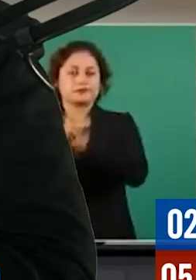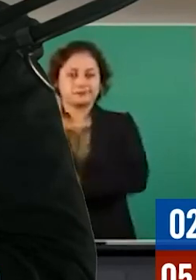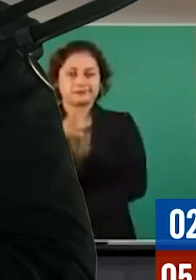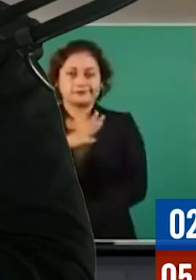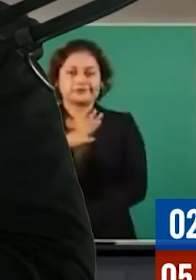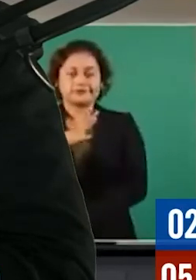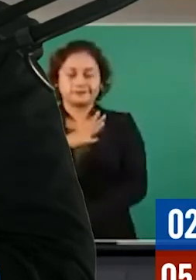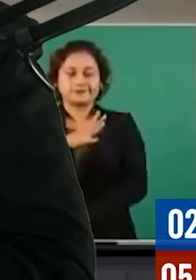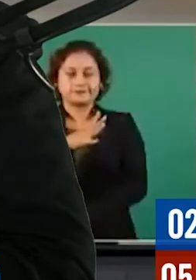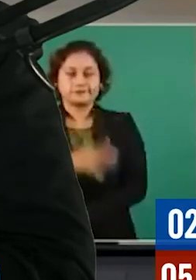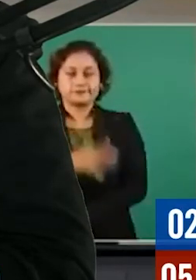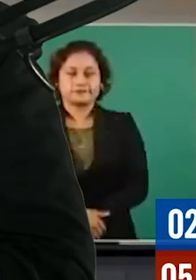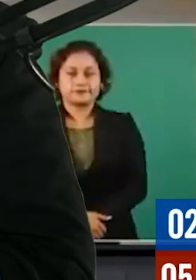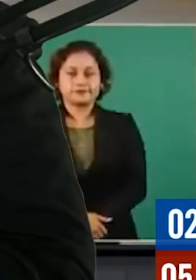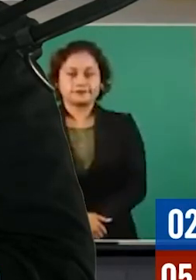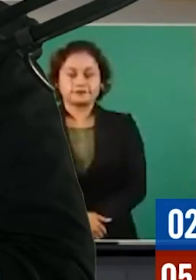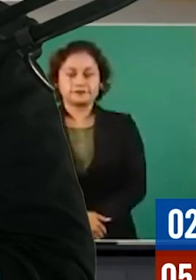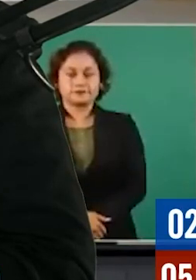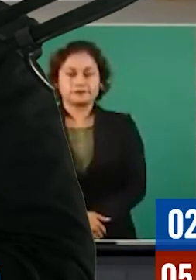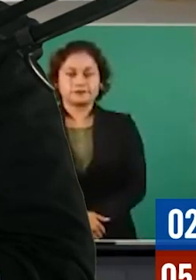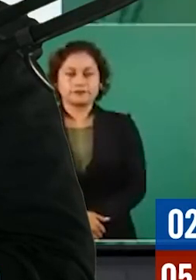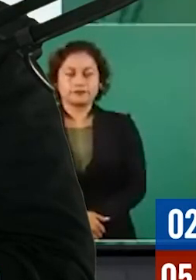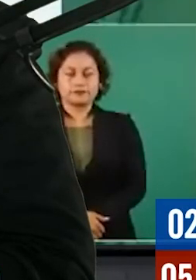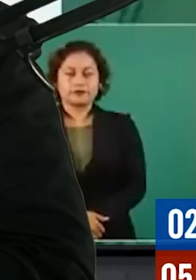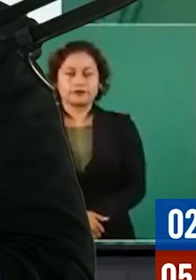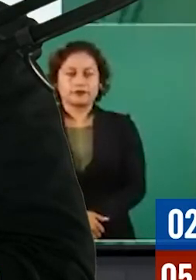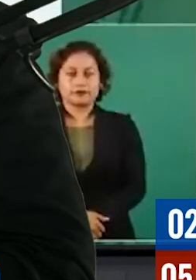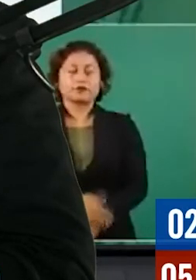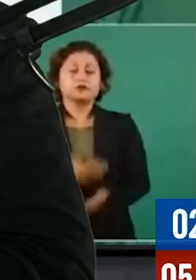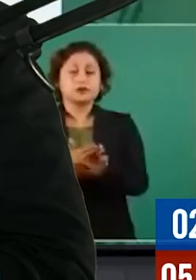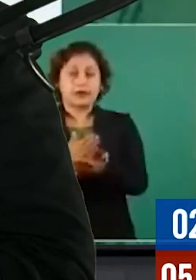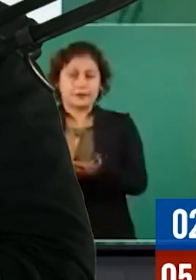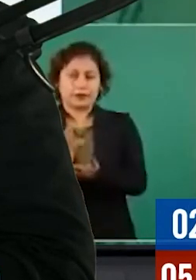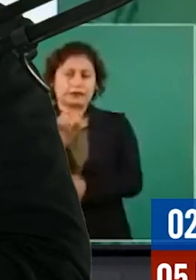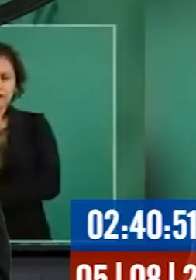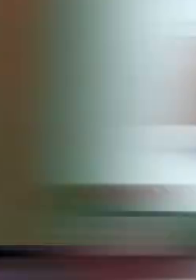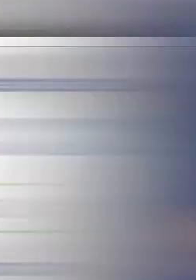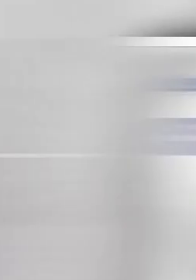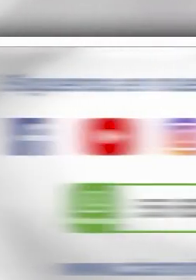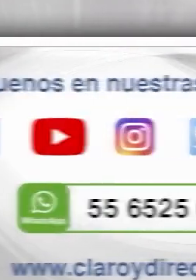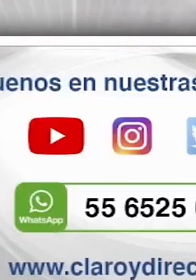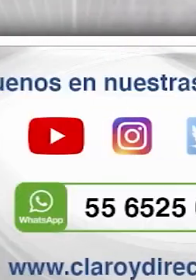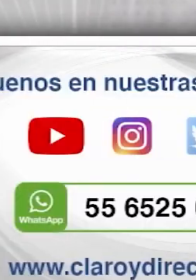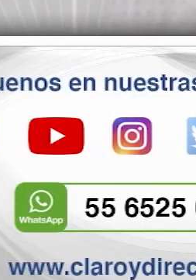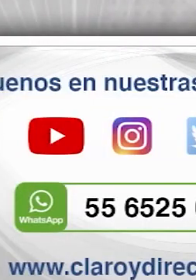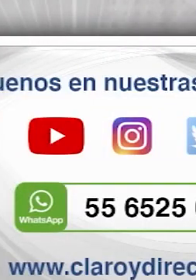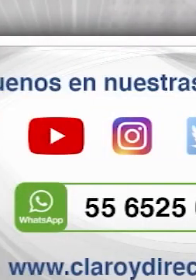lo presentó como un hecho cierto, aunque hay una investigación y una denuncia de por medio.